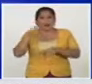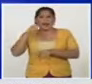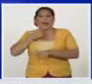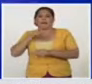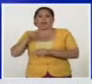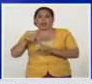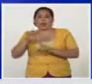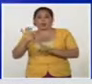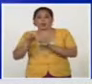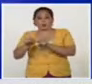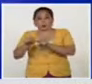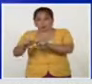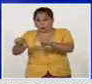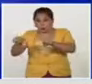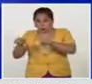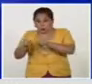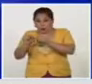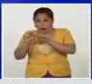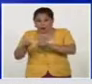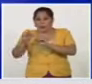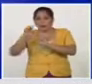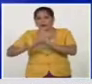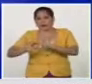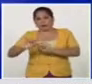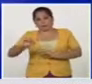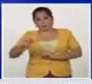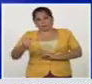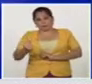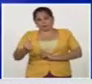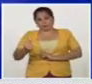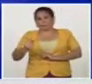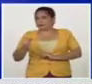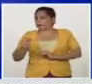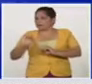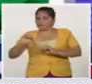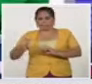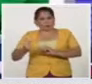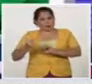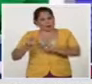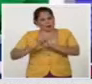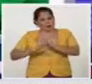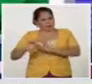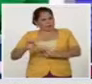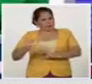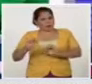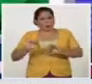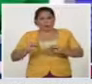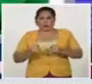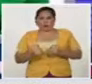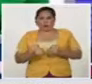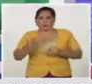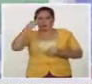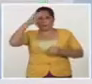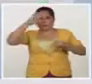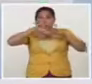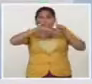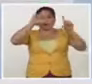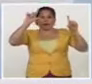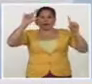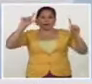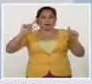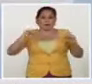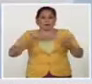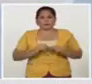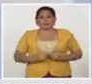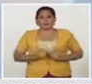en esos lugares pues las medidas sean todavía mucho más rigurosas. De esta forma, Cuba, con